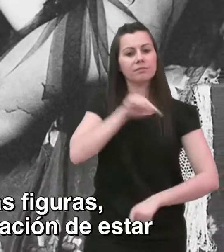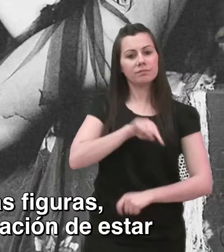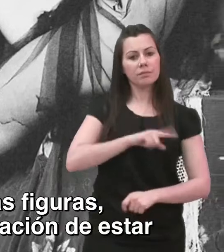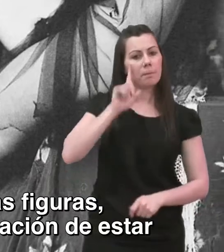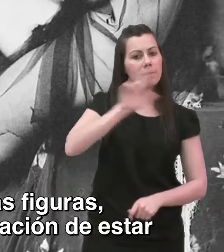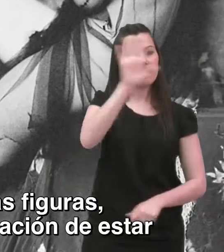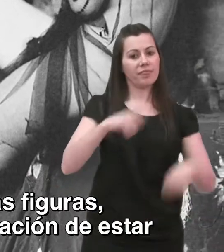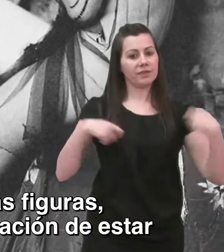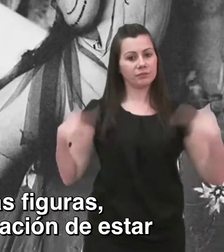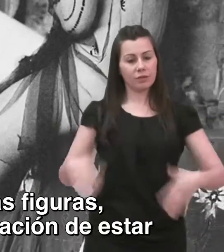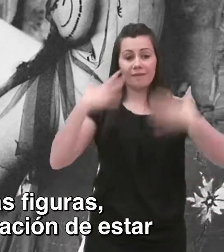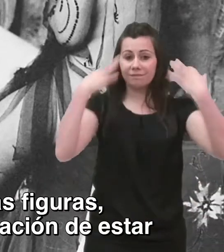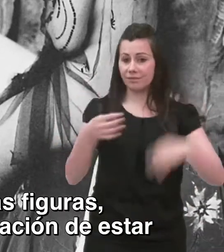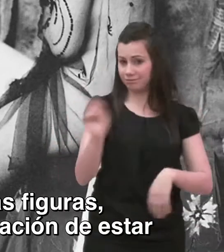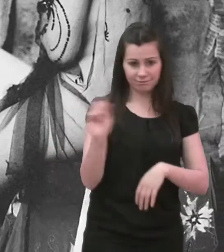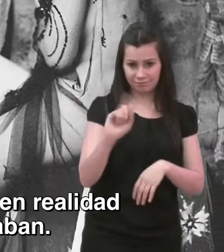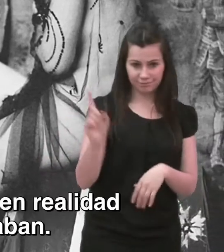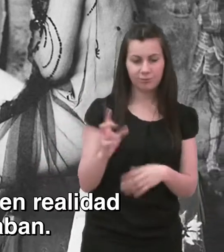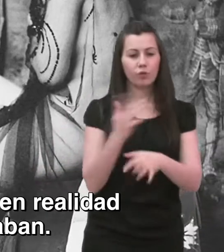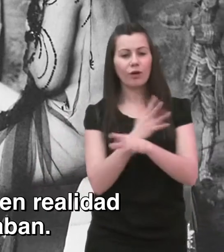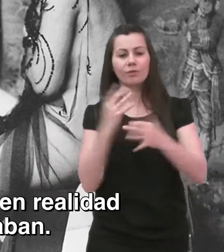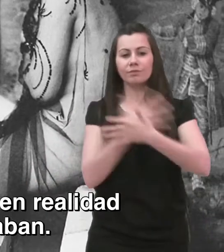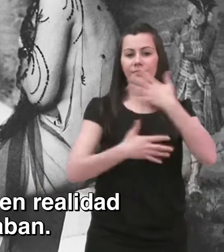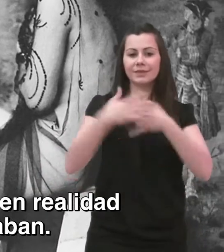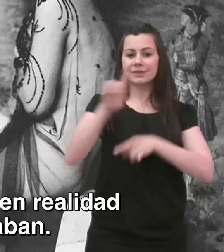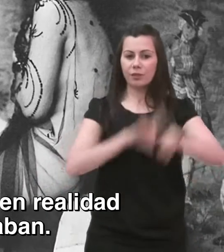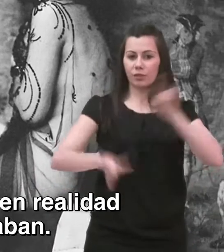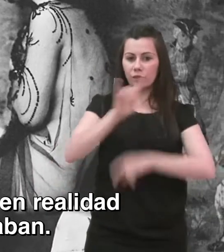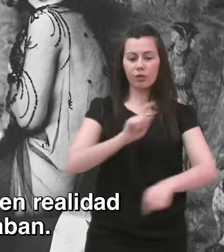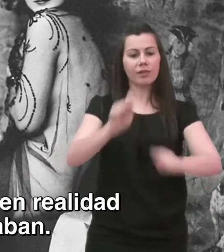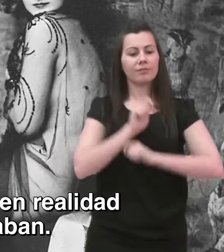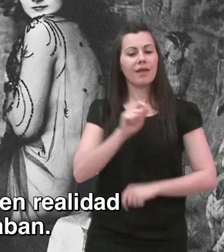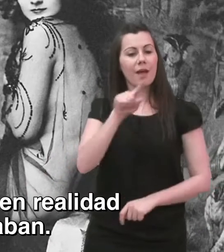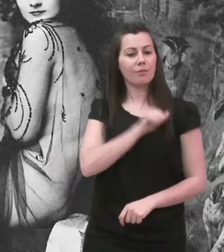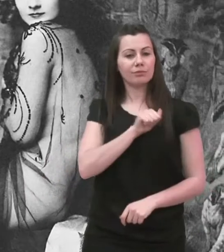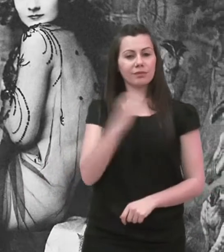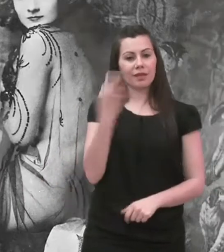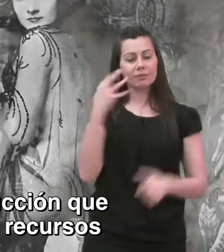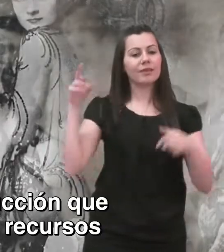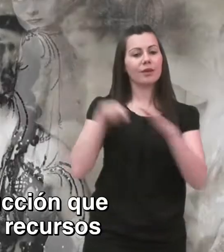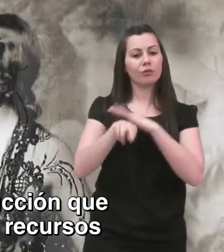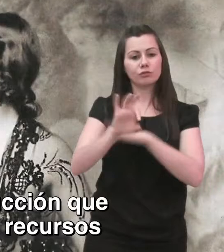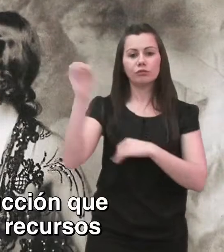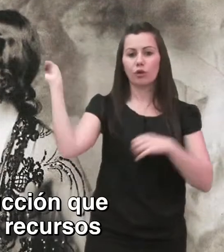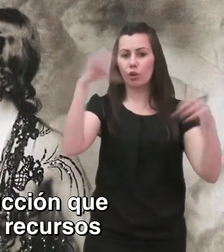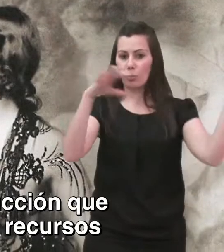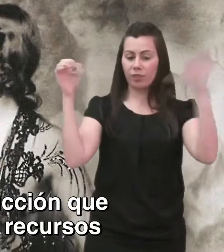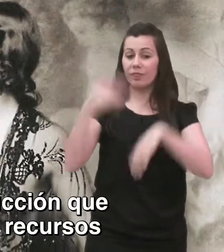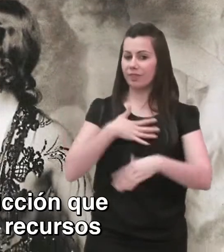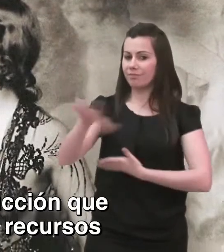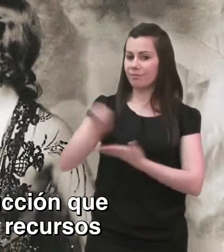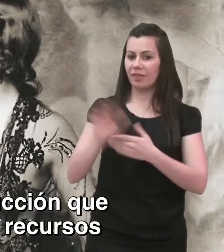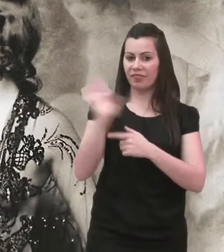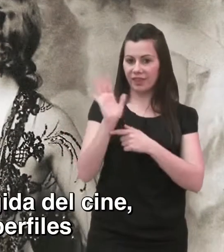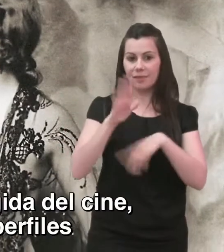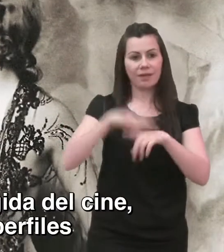de las figuras, en que dieran la sensación de estar desnudas cuando en realidad nada mostraban. Un juego de seducción que